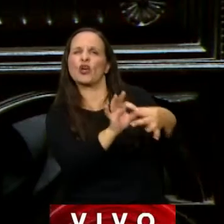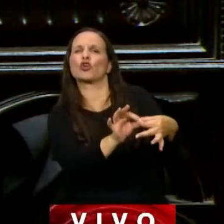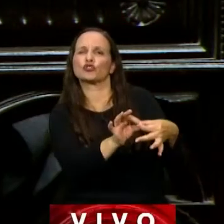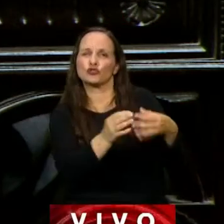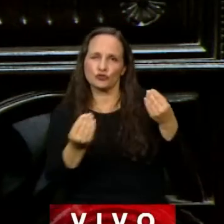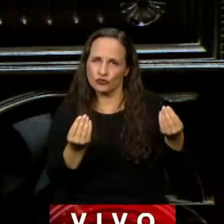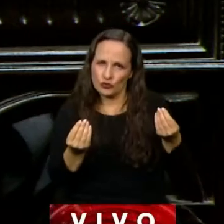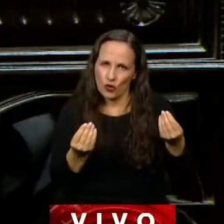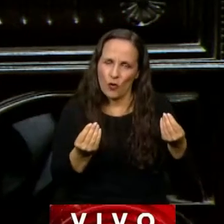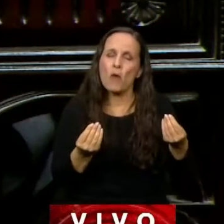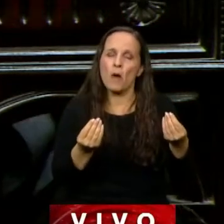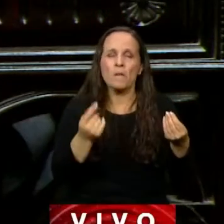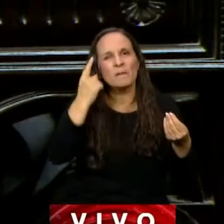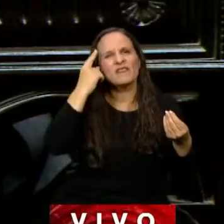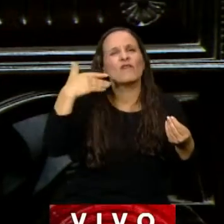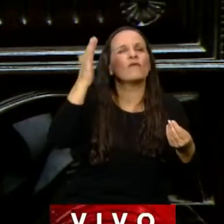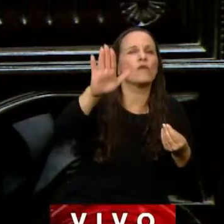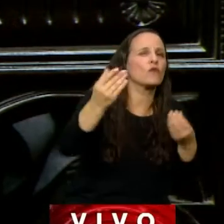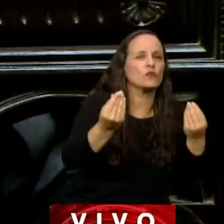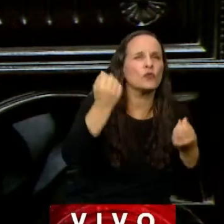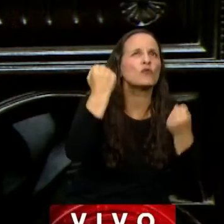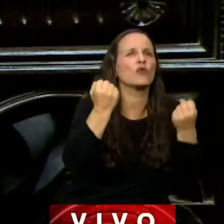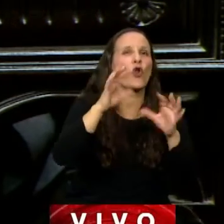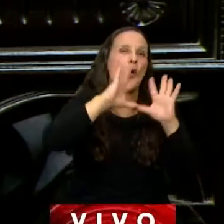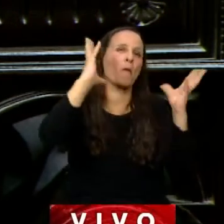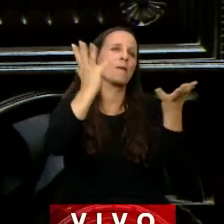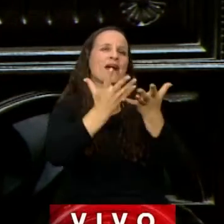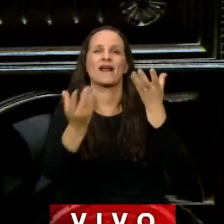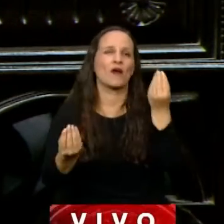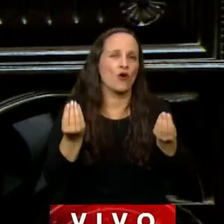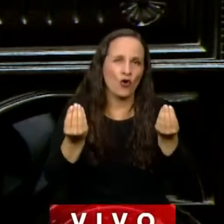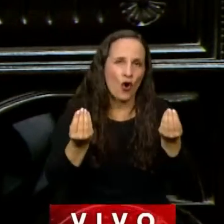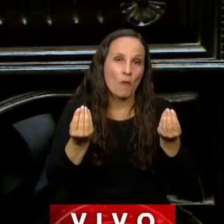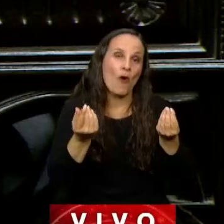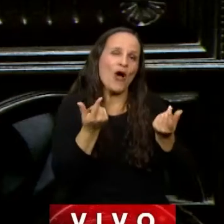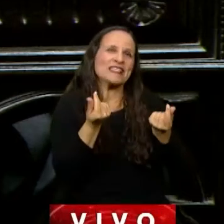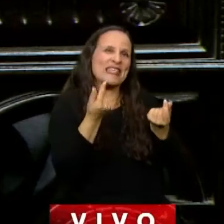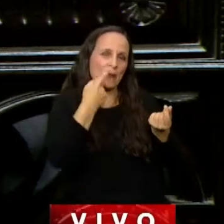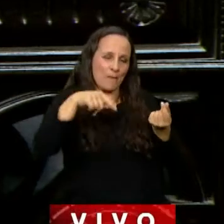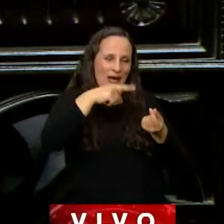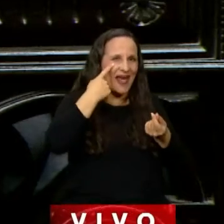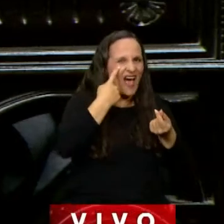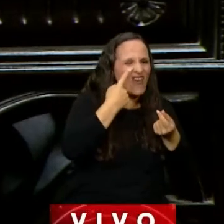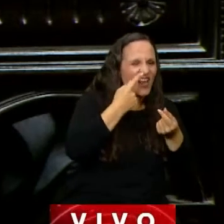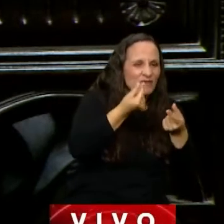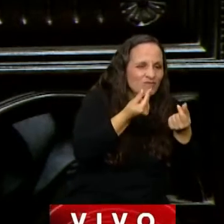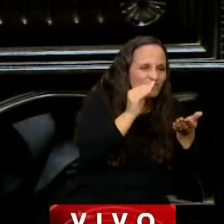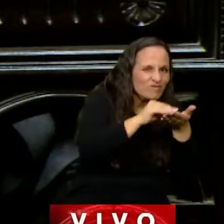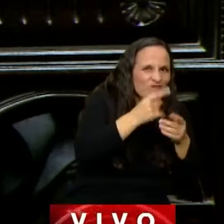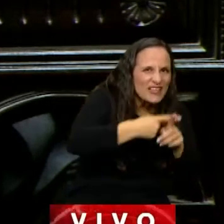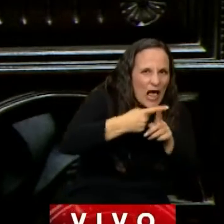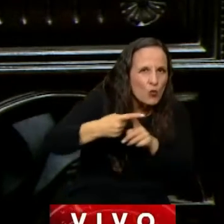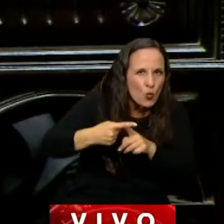contempla una serie de proyecciones macroeconómicas que sirven para el cálculo de las distintas partidas.